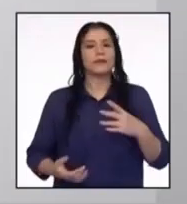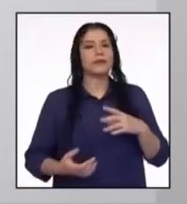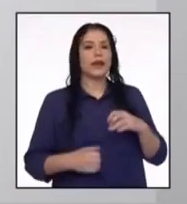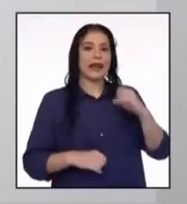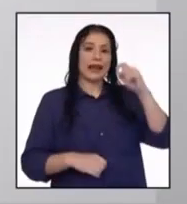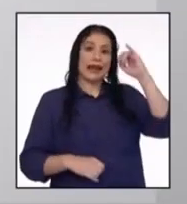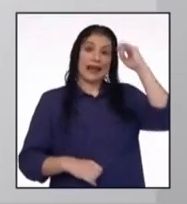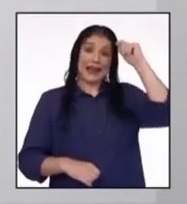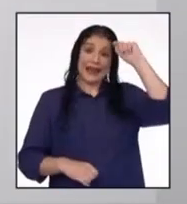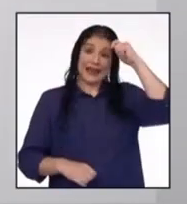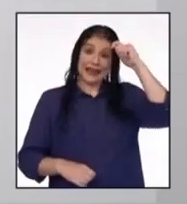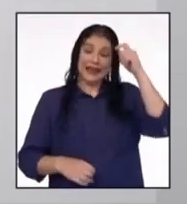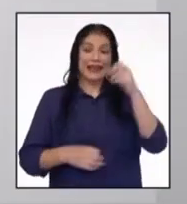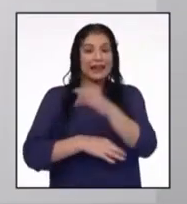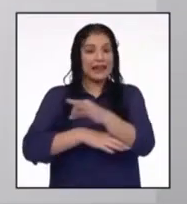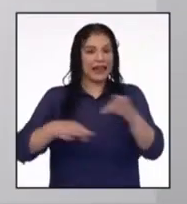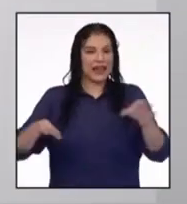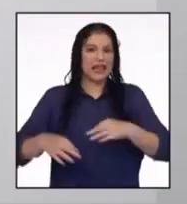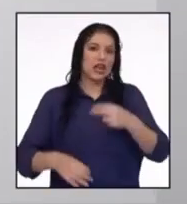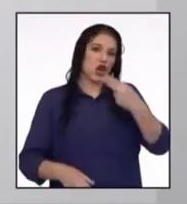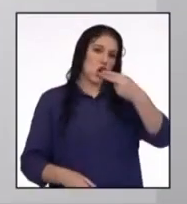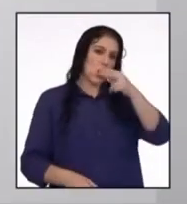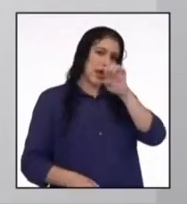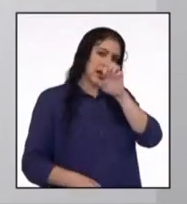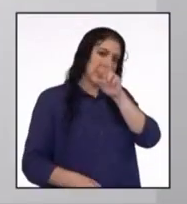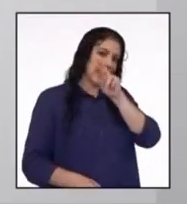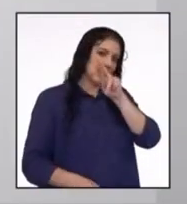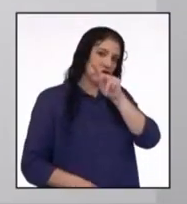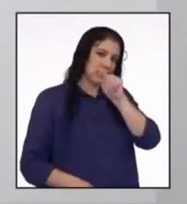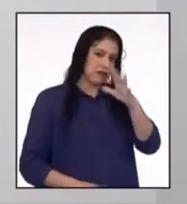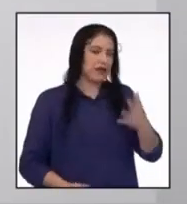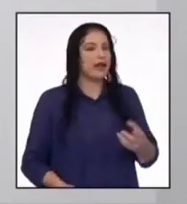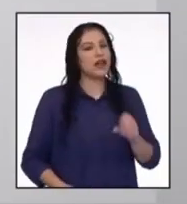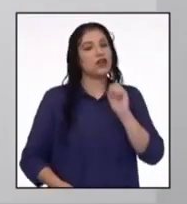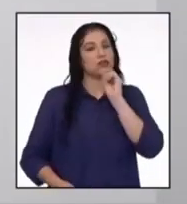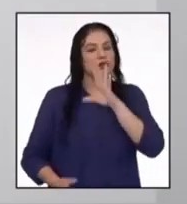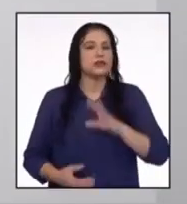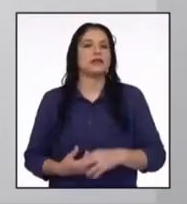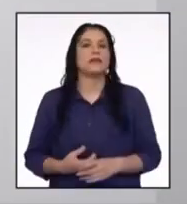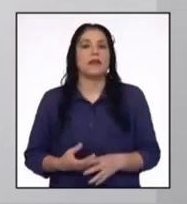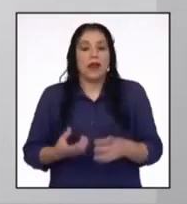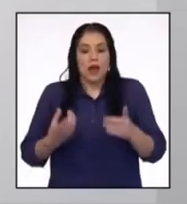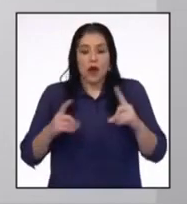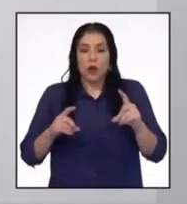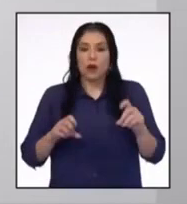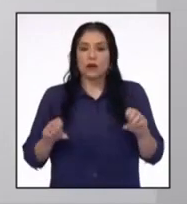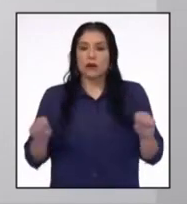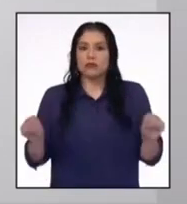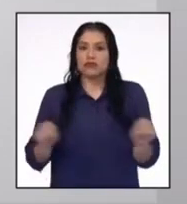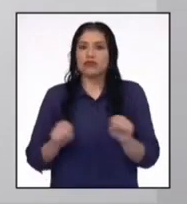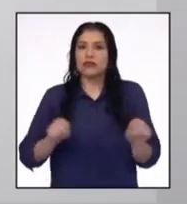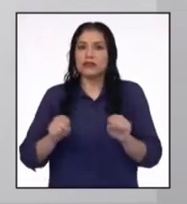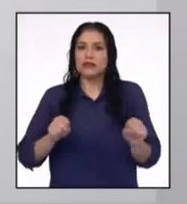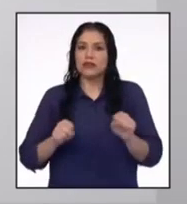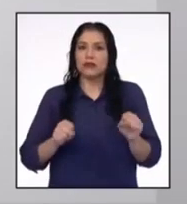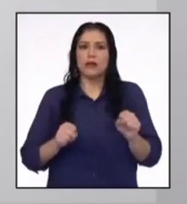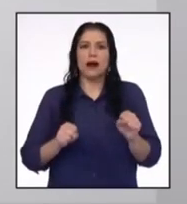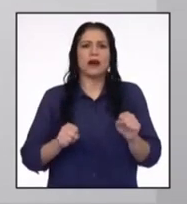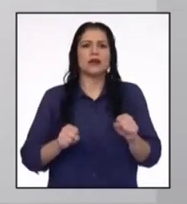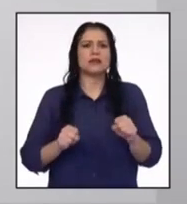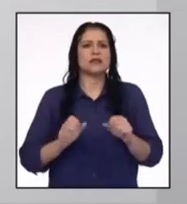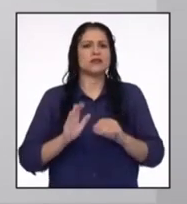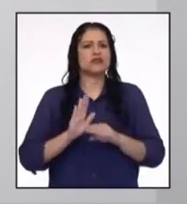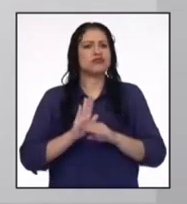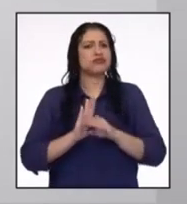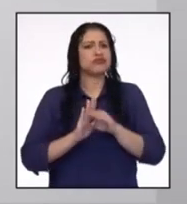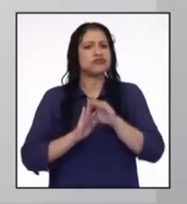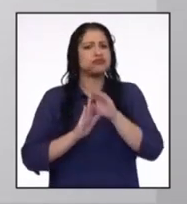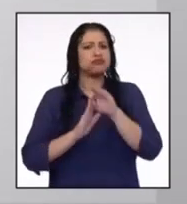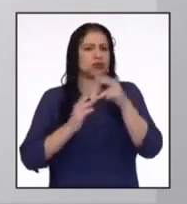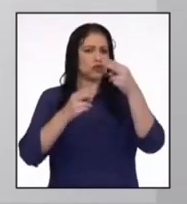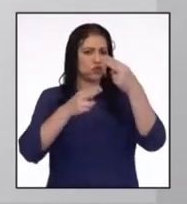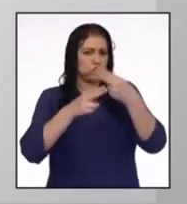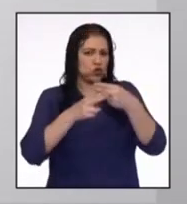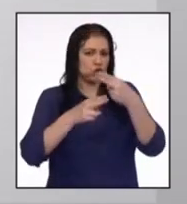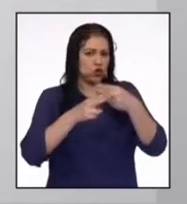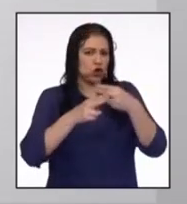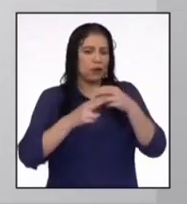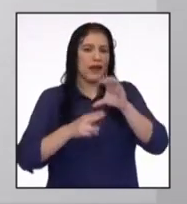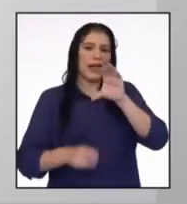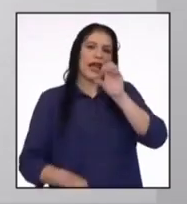ingeniero geofísico Hernando Tavera nos dice: cuando el sismo es de gran magnitud, se le